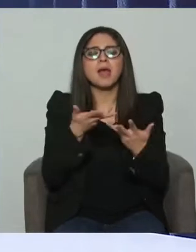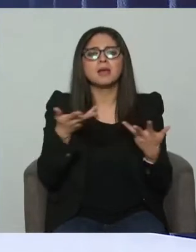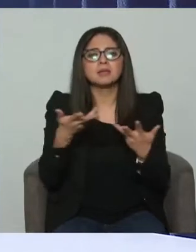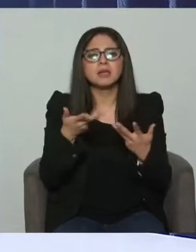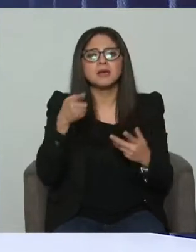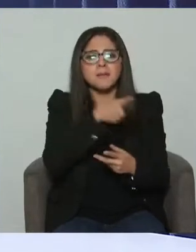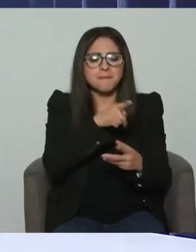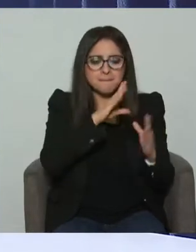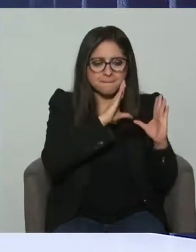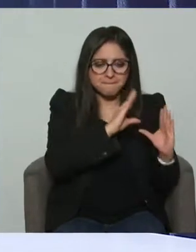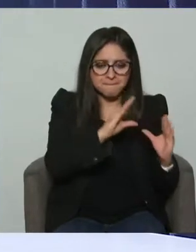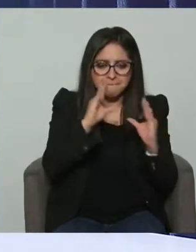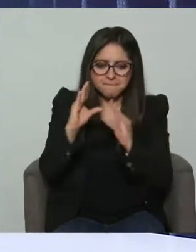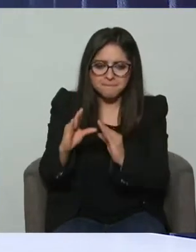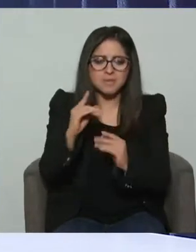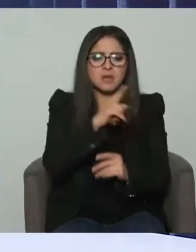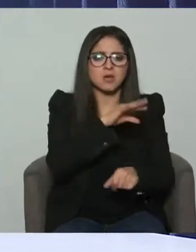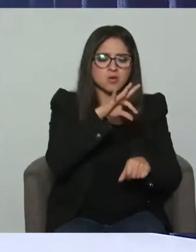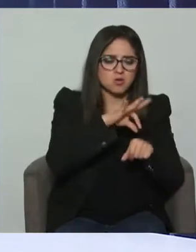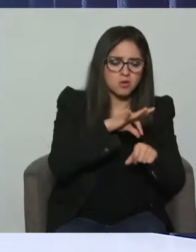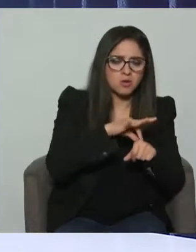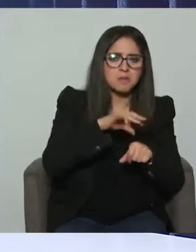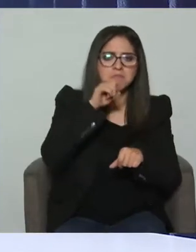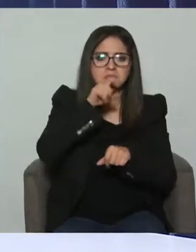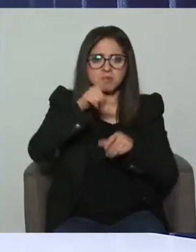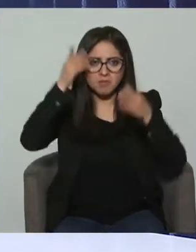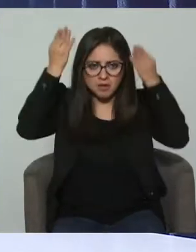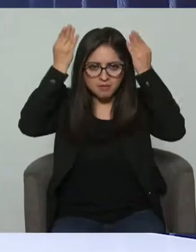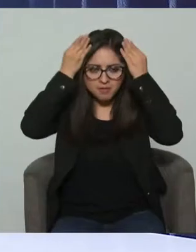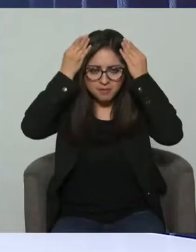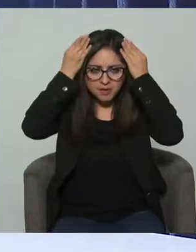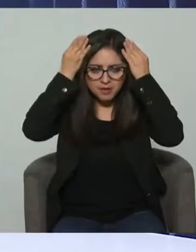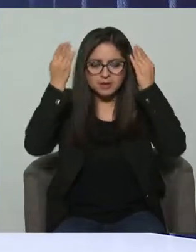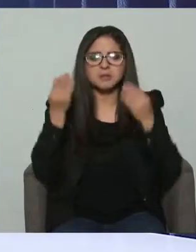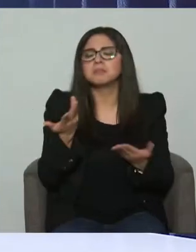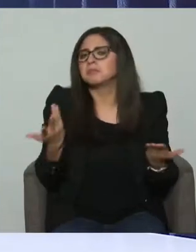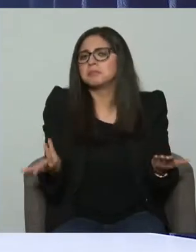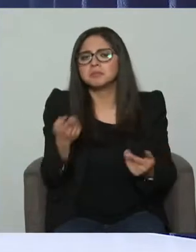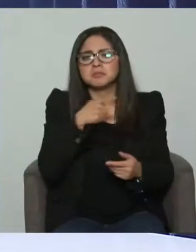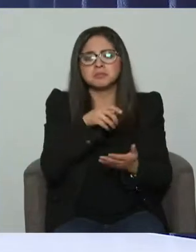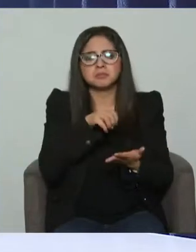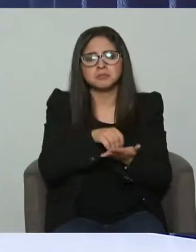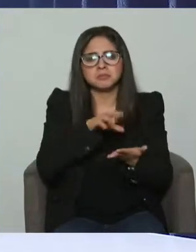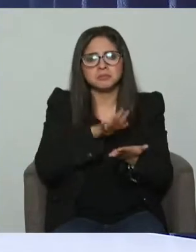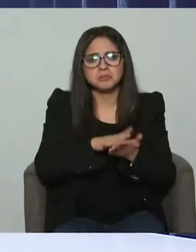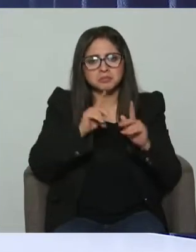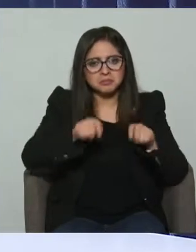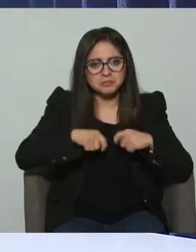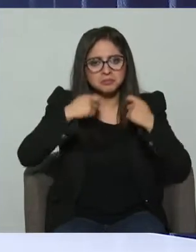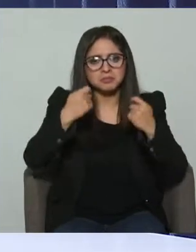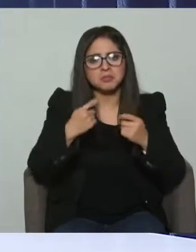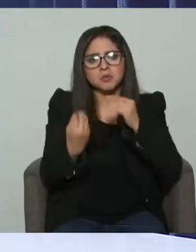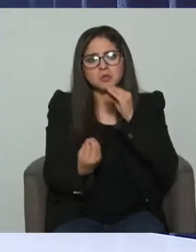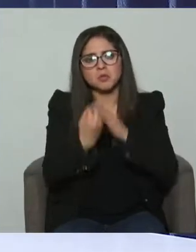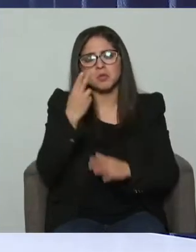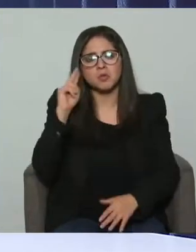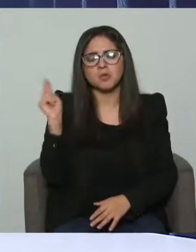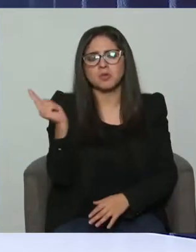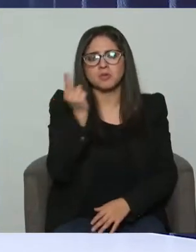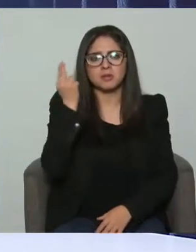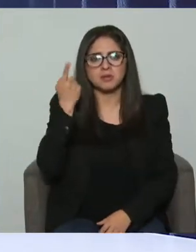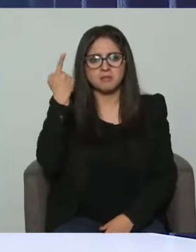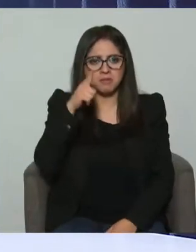precisamente, formar a médicos y enfermeras, y para eso se ha, pues finalmente lanzado esta Universidad de la Salud. Es